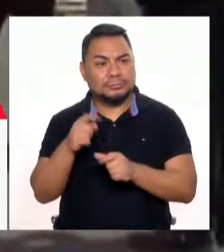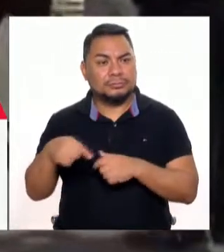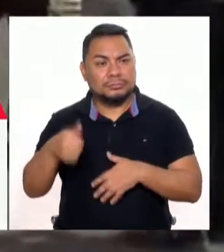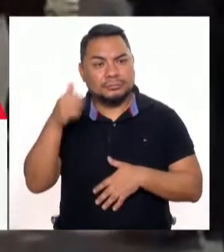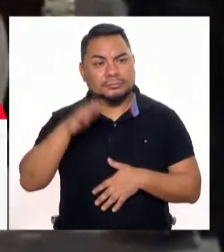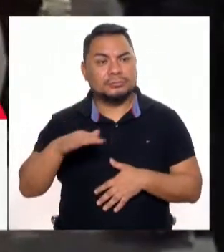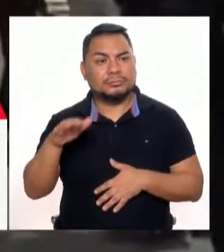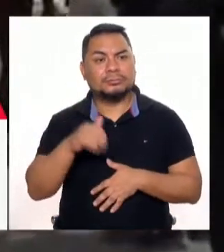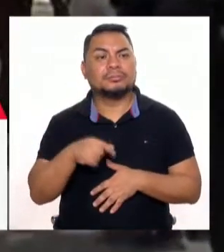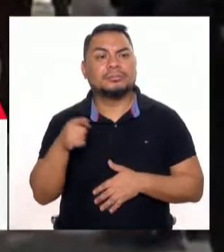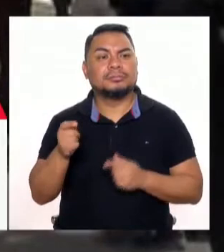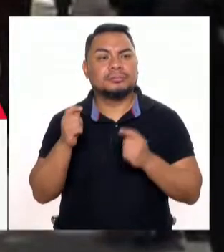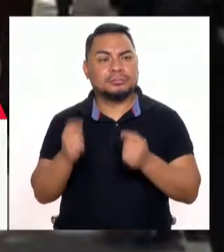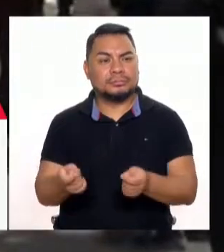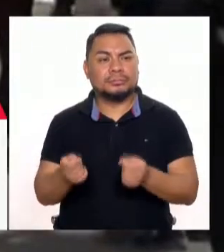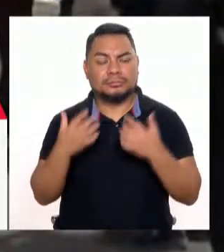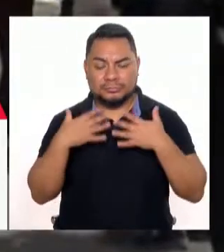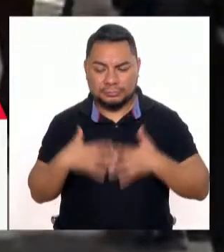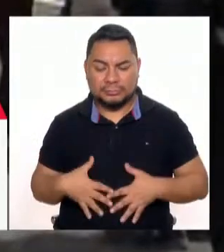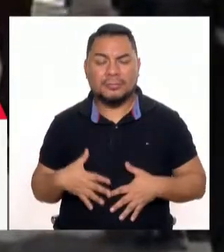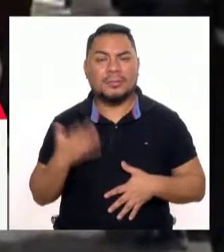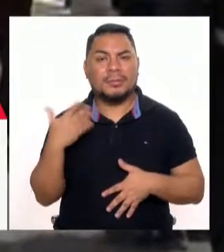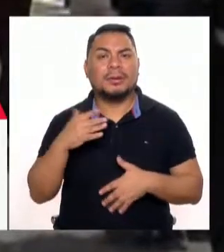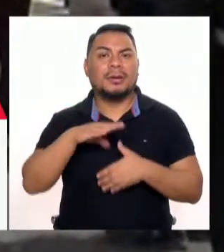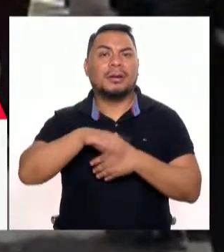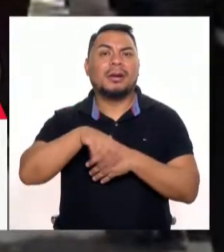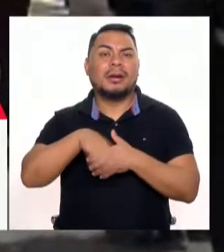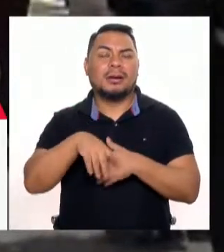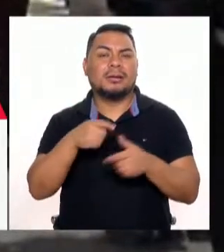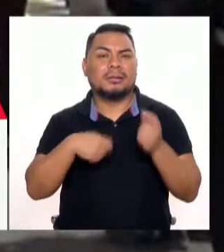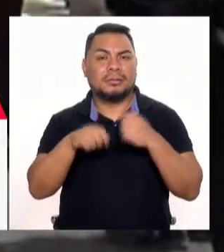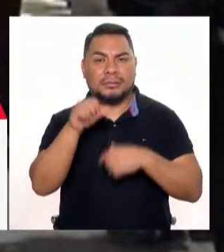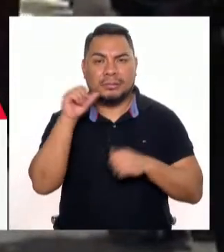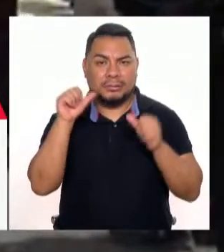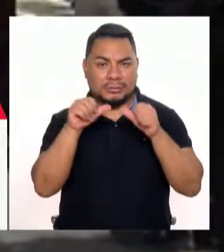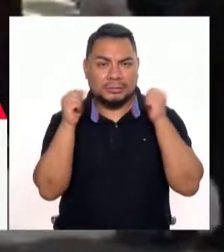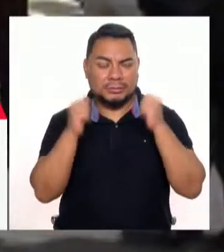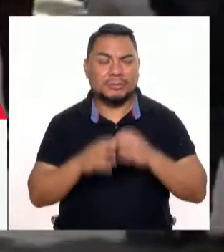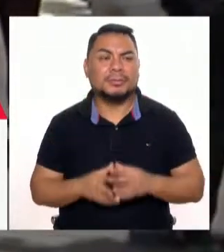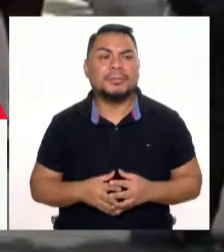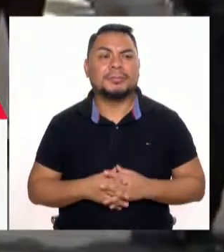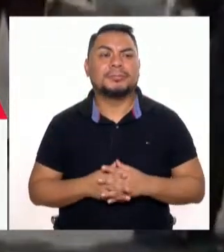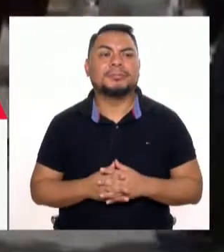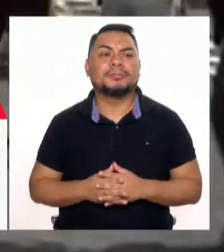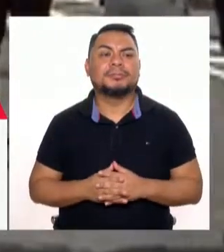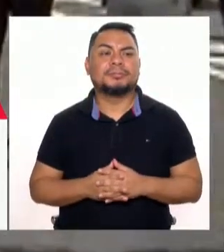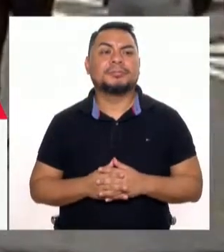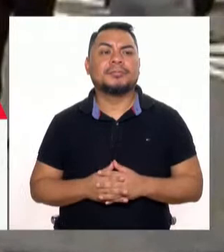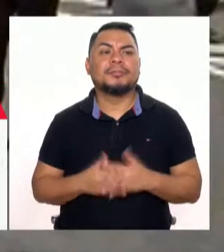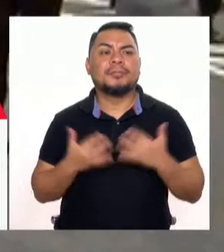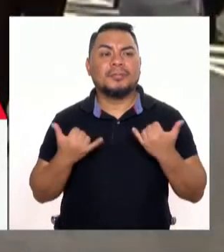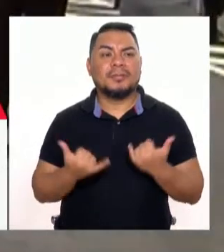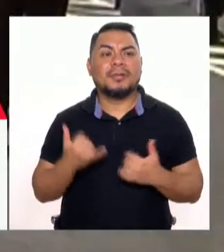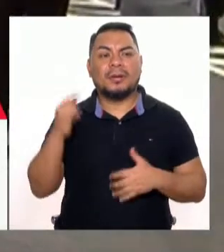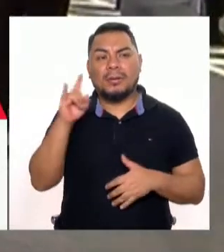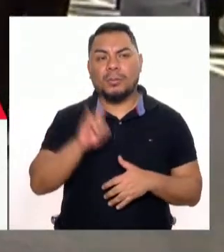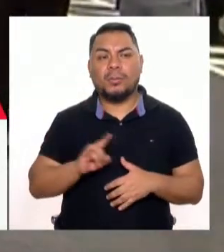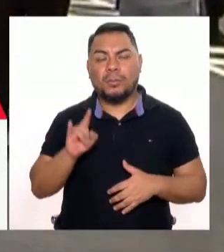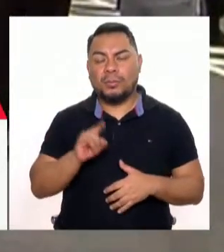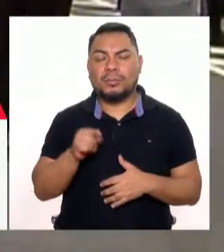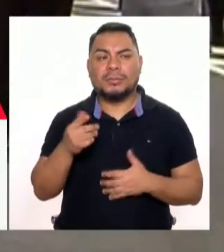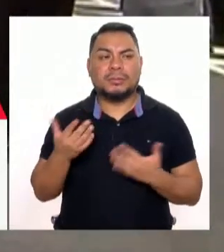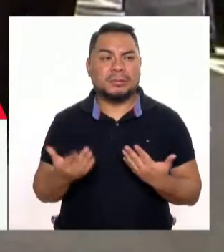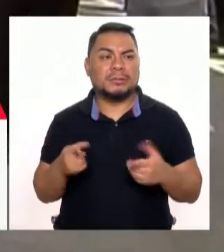como el presidente en este caso la presidenta de la República va a hacer uso de